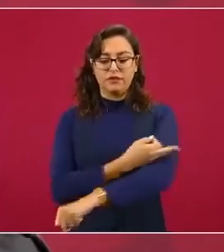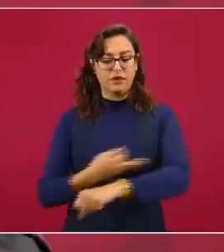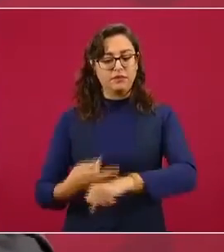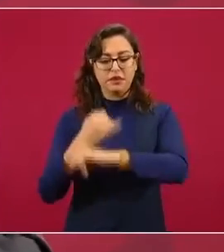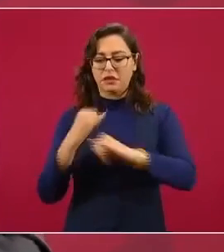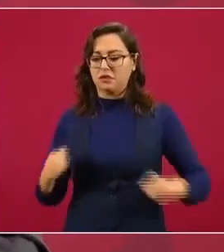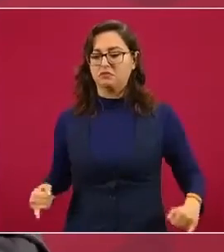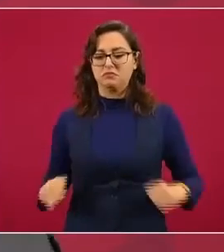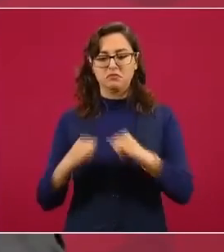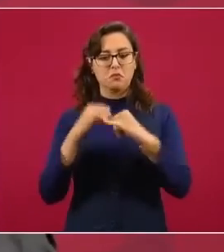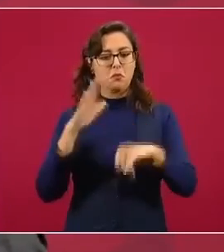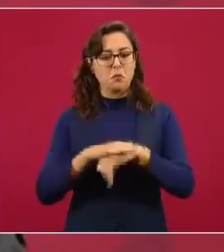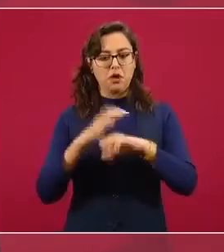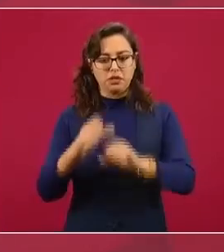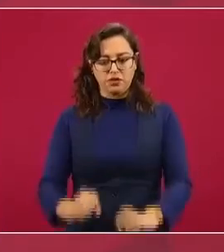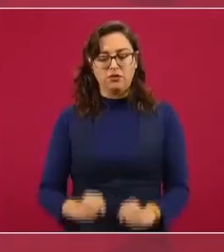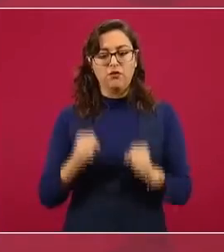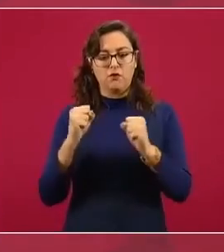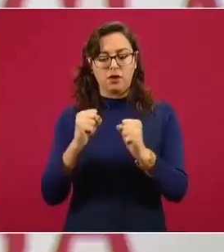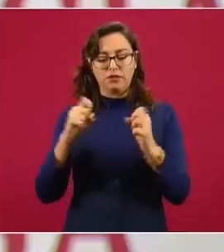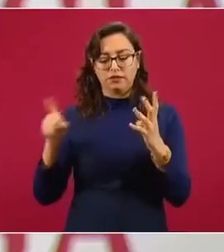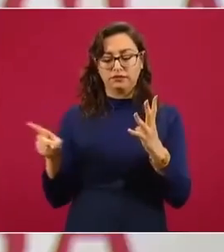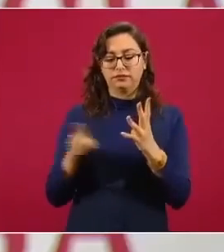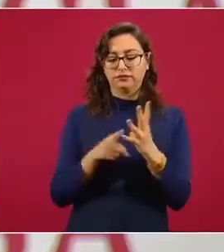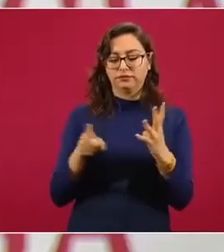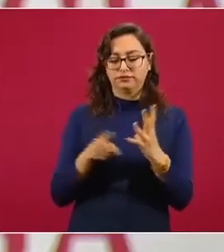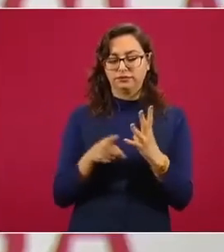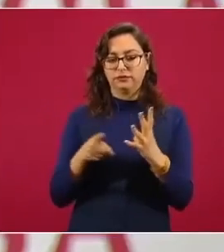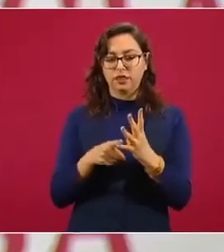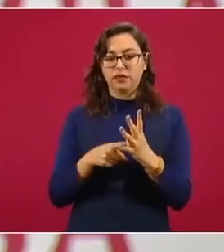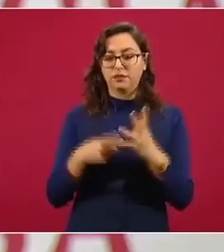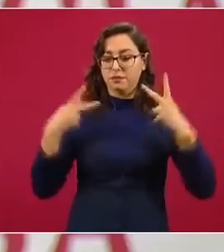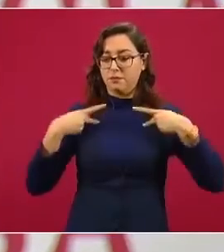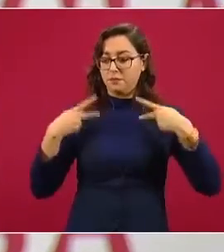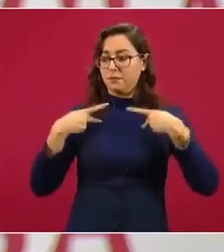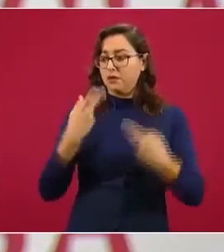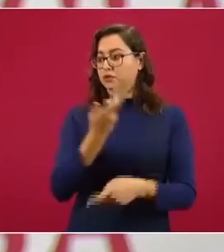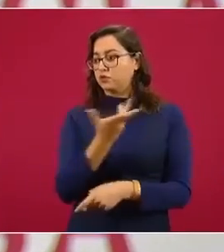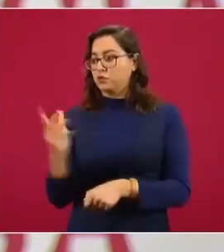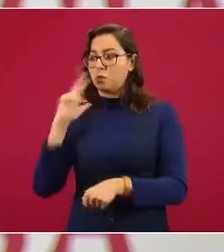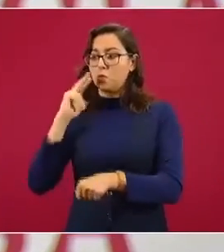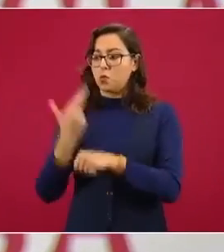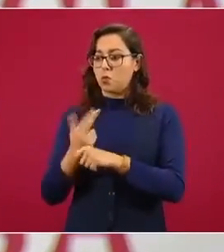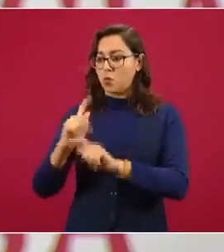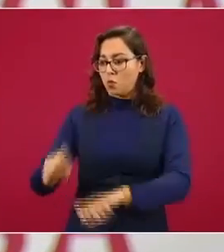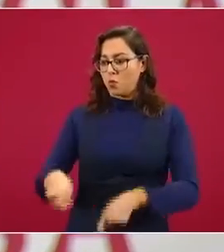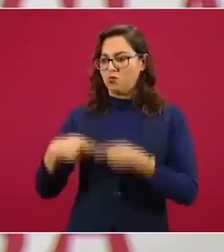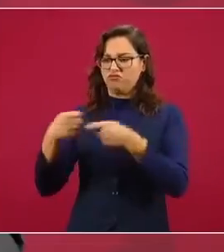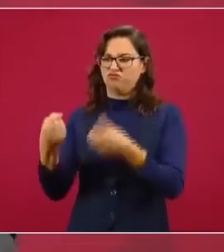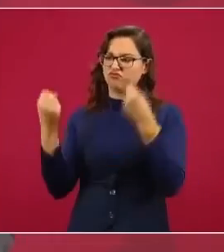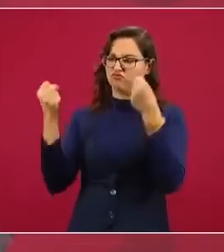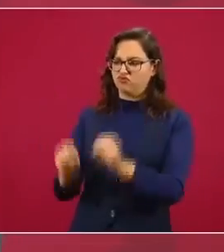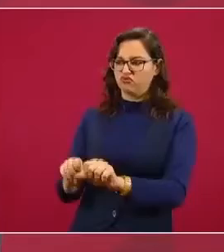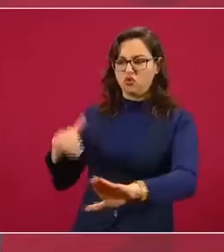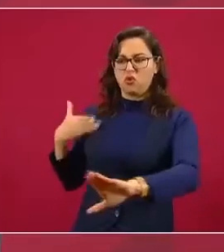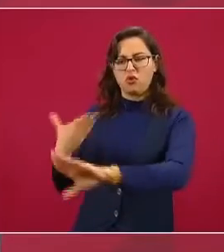La cuarta lección, es necesario confiar en la responsabilidad de la gente y evitar medidas